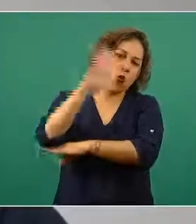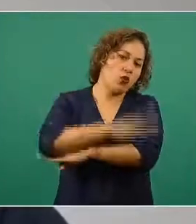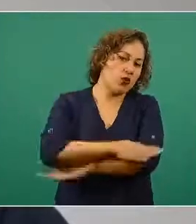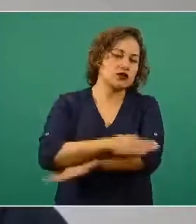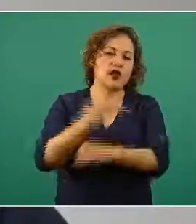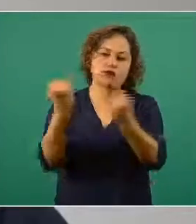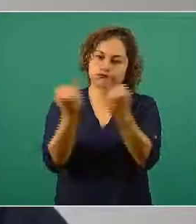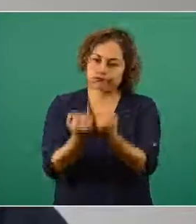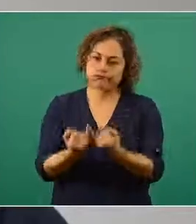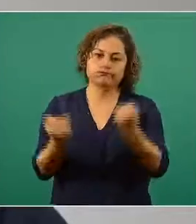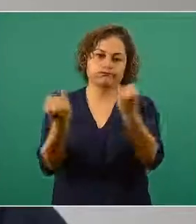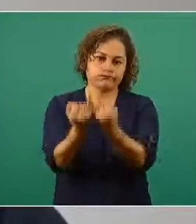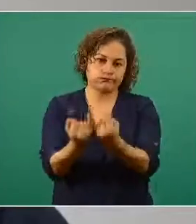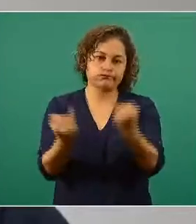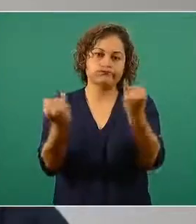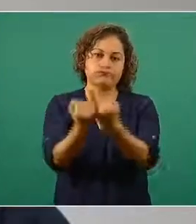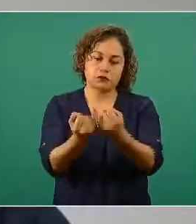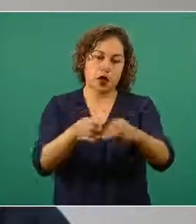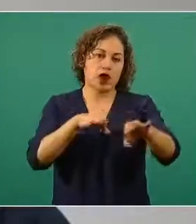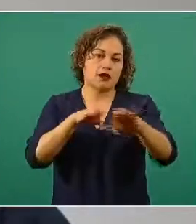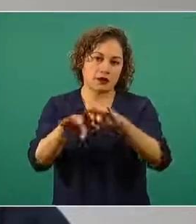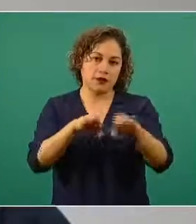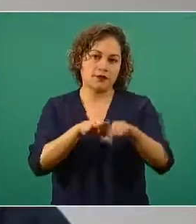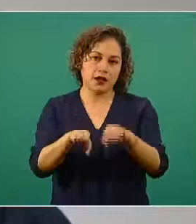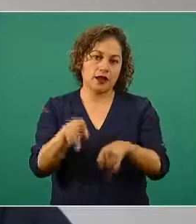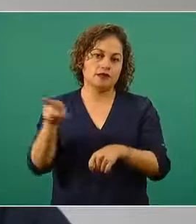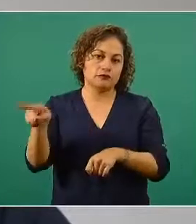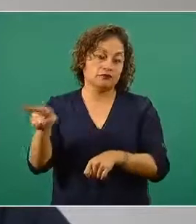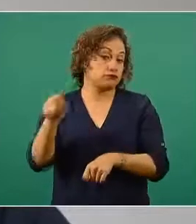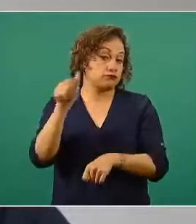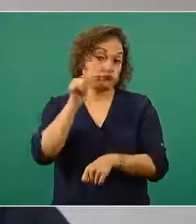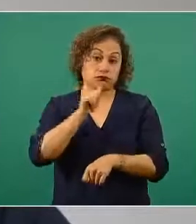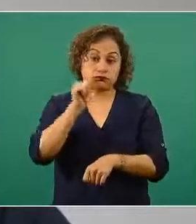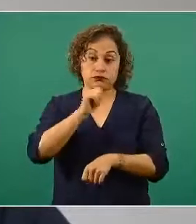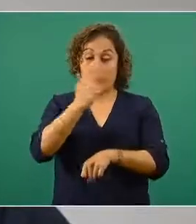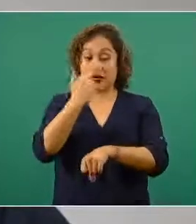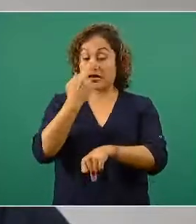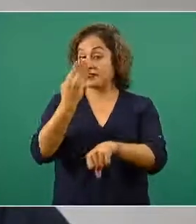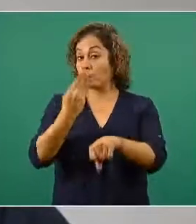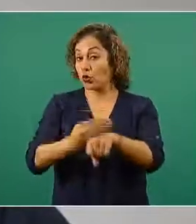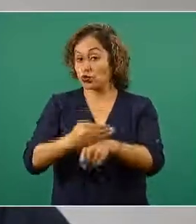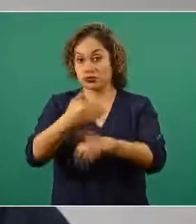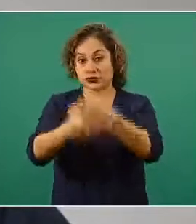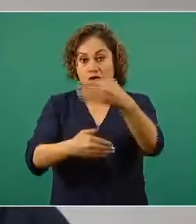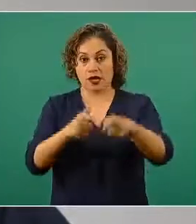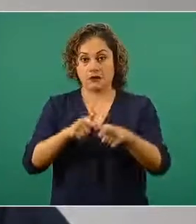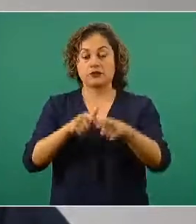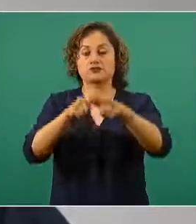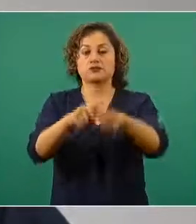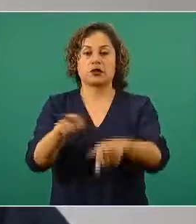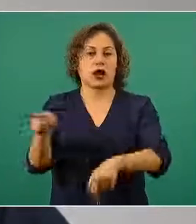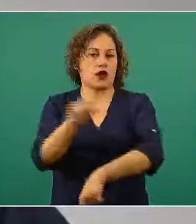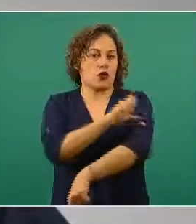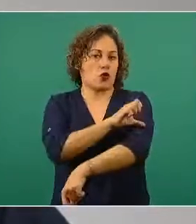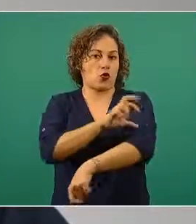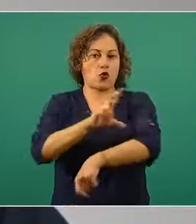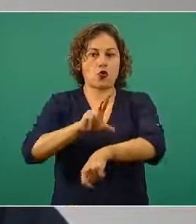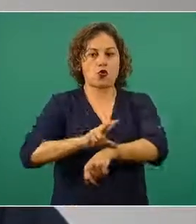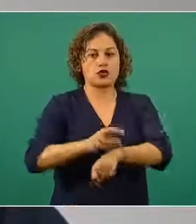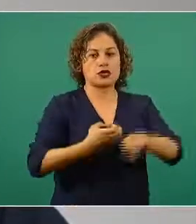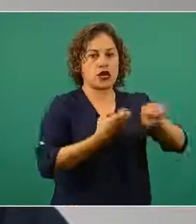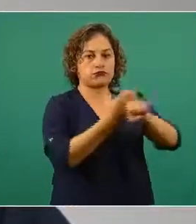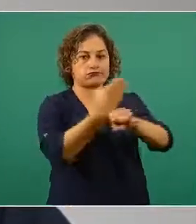continuar realizando estas actividades, estando siempre al frente de la respuesta y en coordinación con todas las entidades y